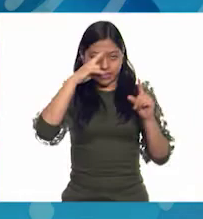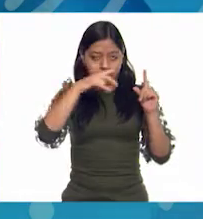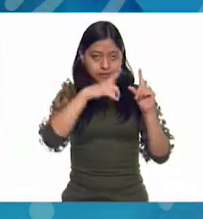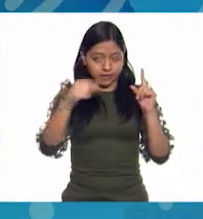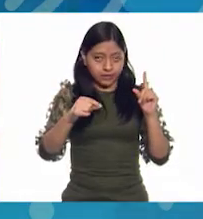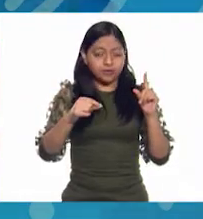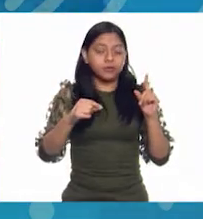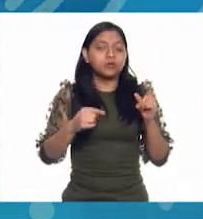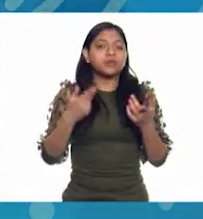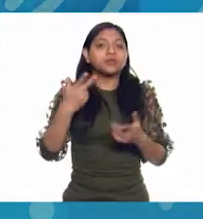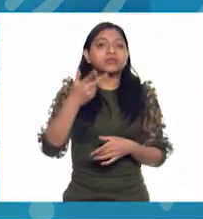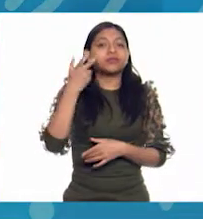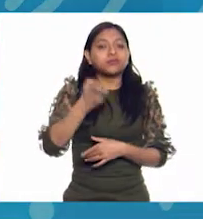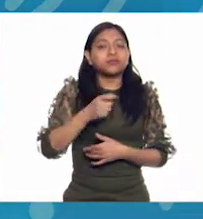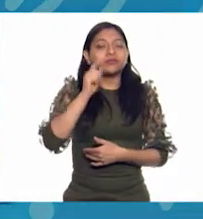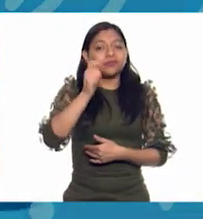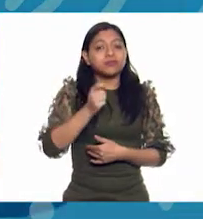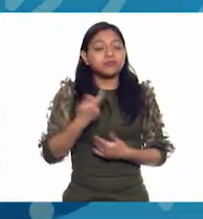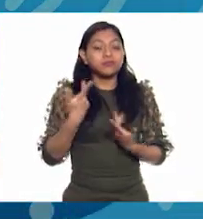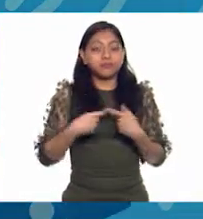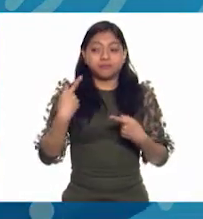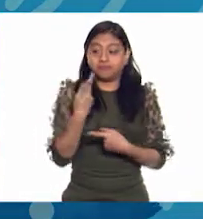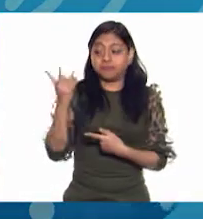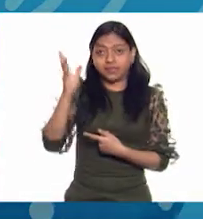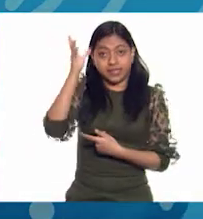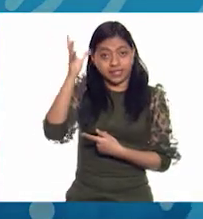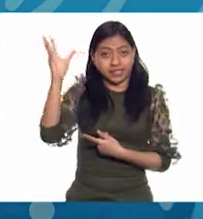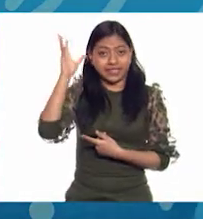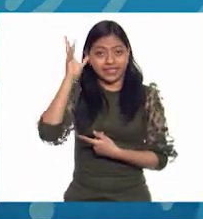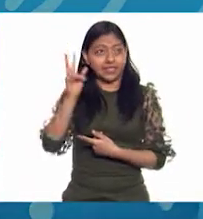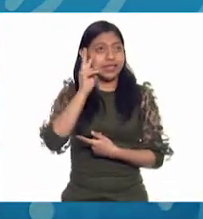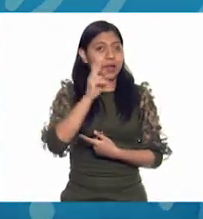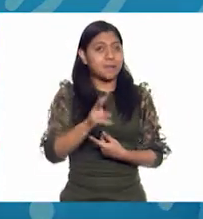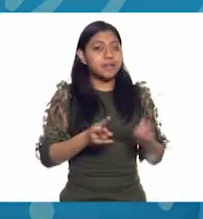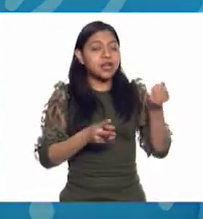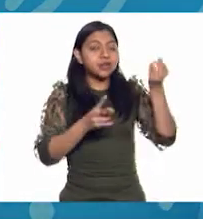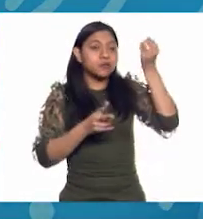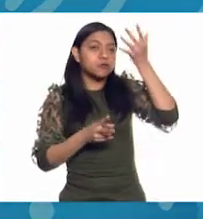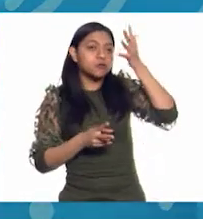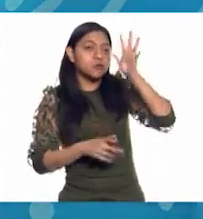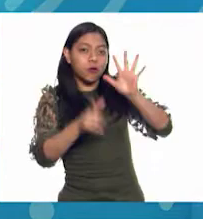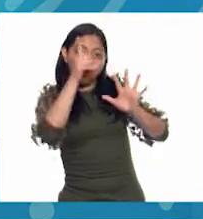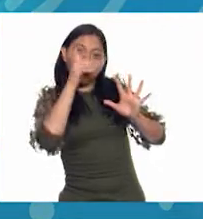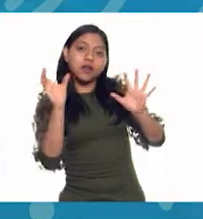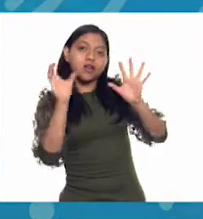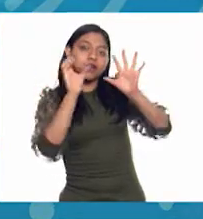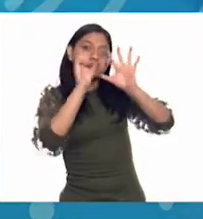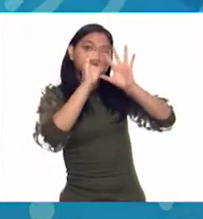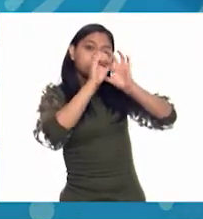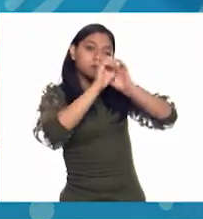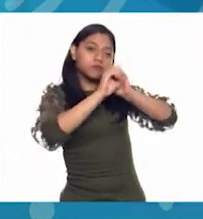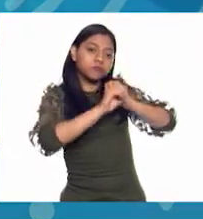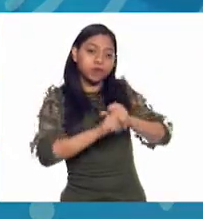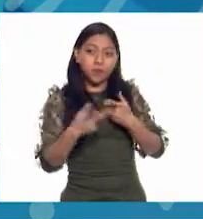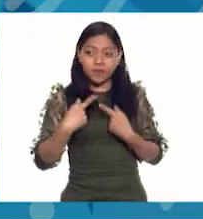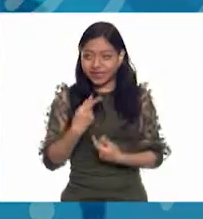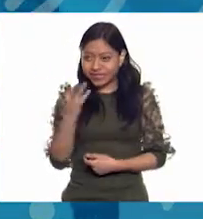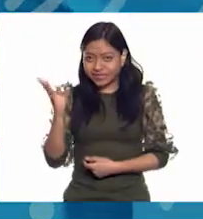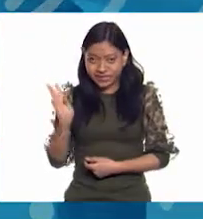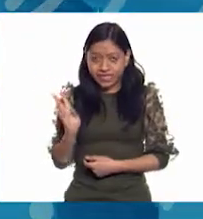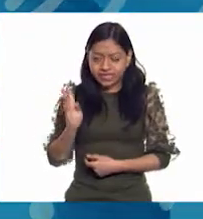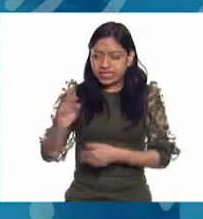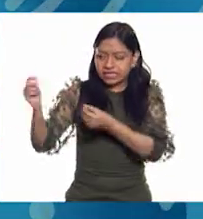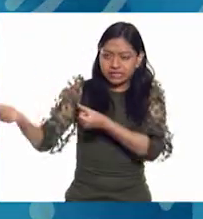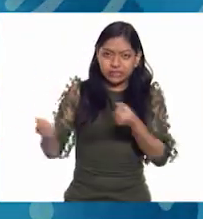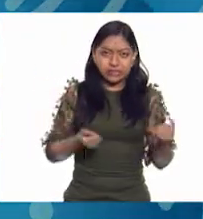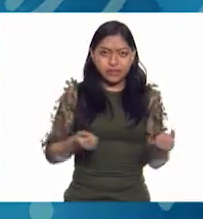los eclipses entre los aztecas. Cuando el sol comenzaba a desaparecer, los débiles y los cautivos eran sacrificados para ofrecer su sangre,